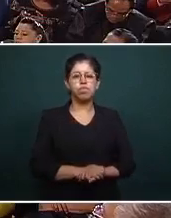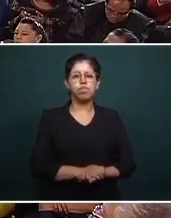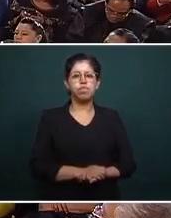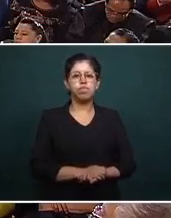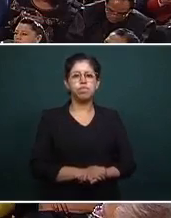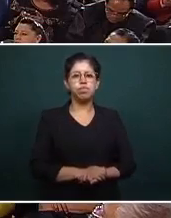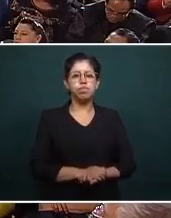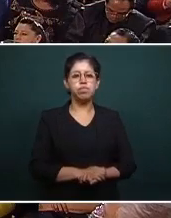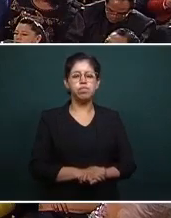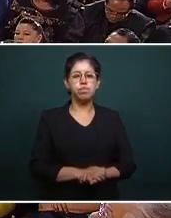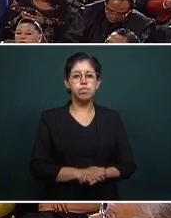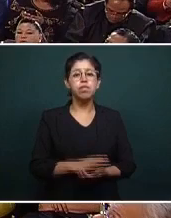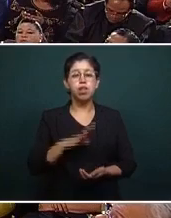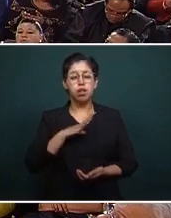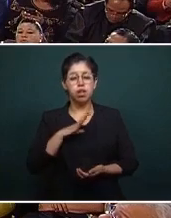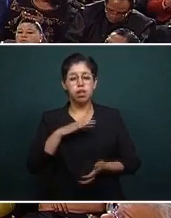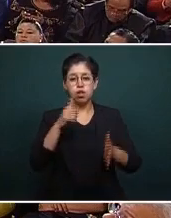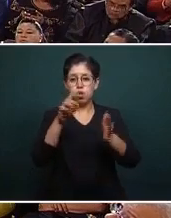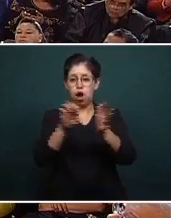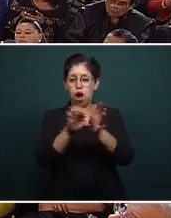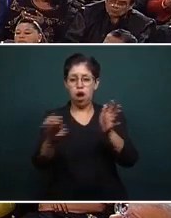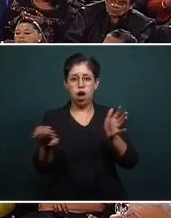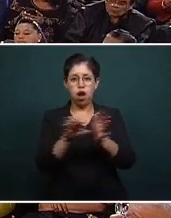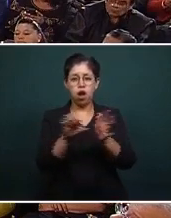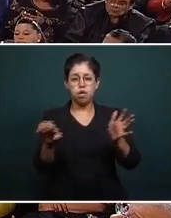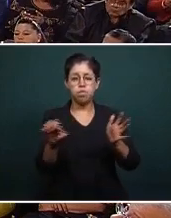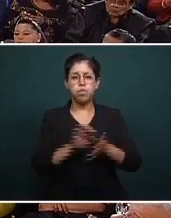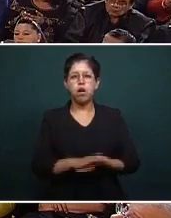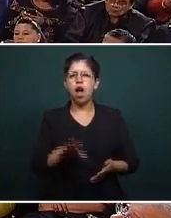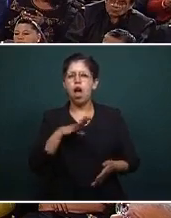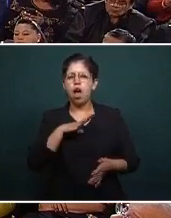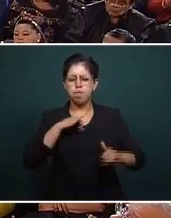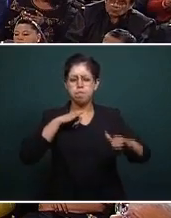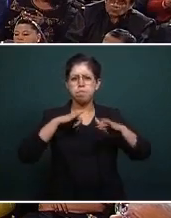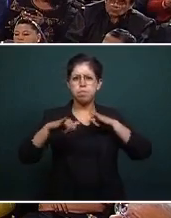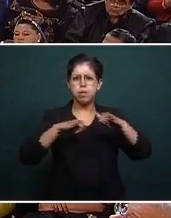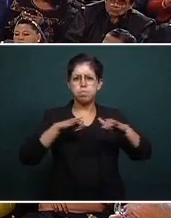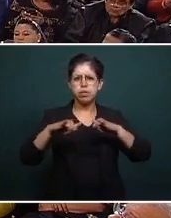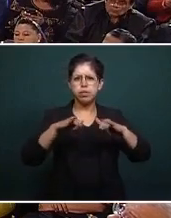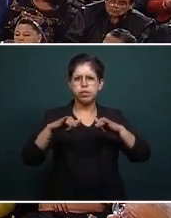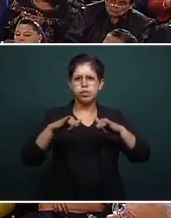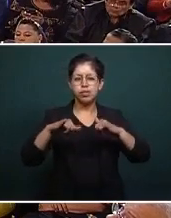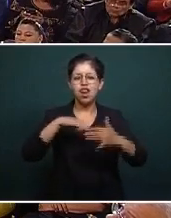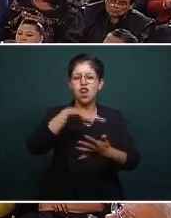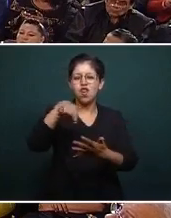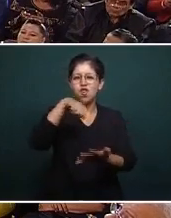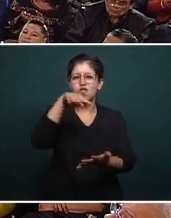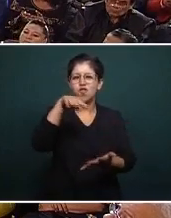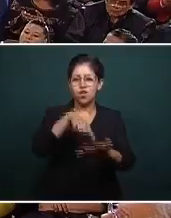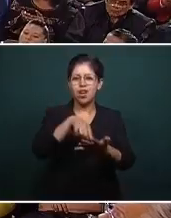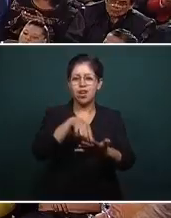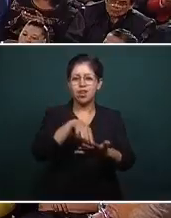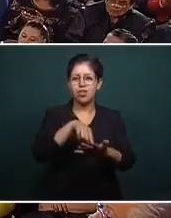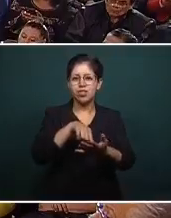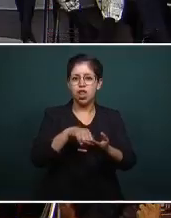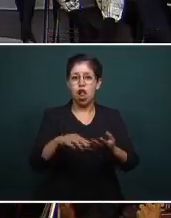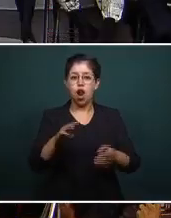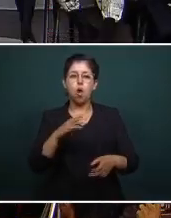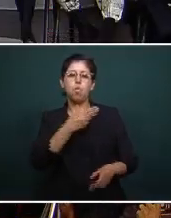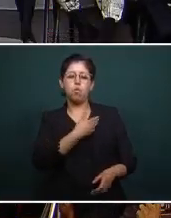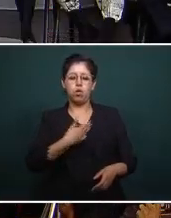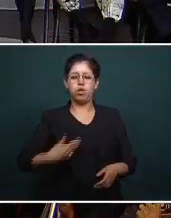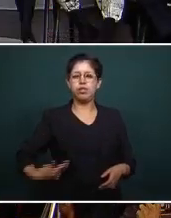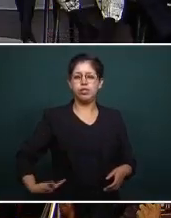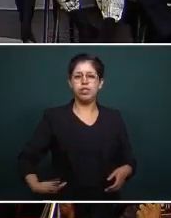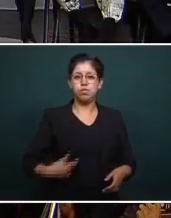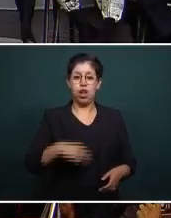En la siguiente tenemos un ejemplo de cómo tenemos mapeado cada uno de los municipios con la incidencia delictiva. Este es un ejemplo del